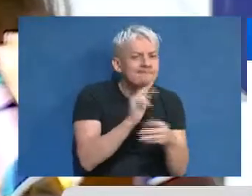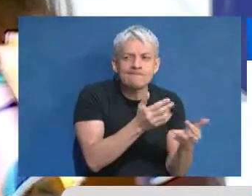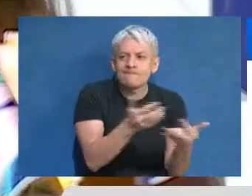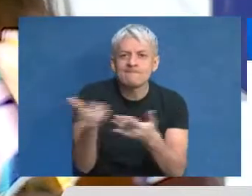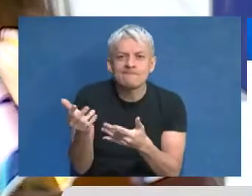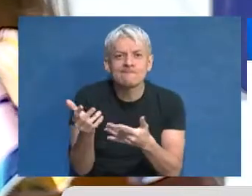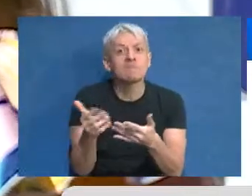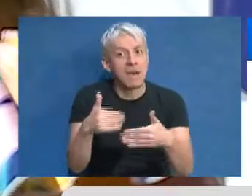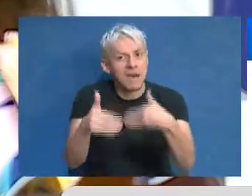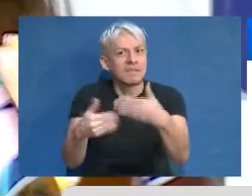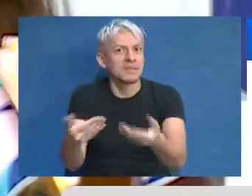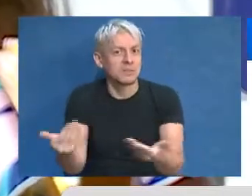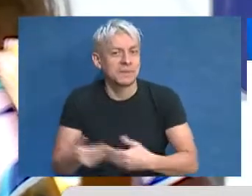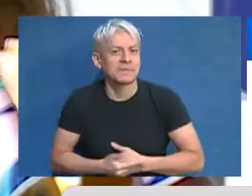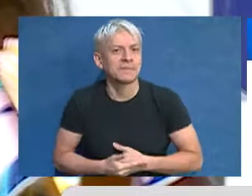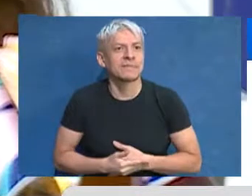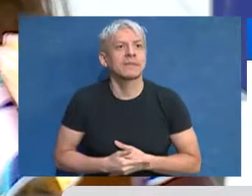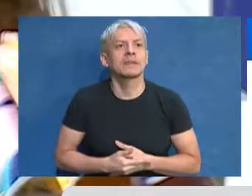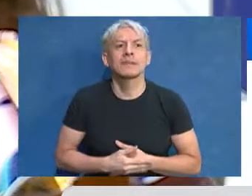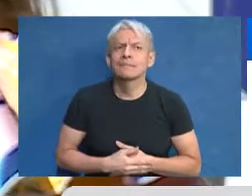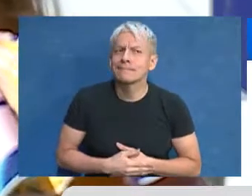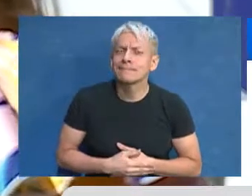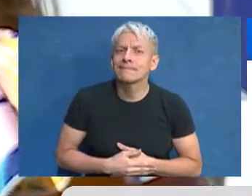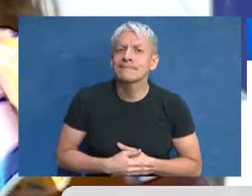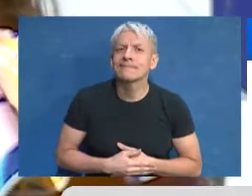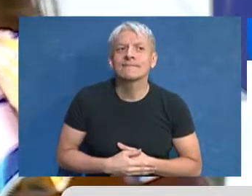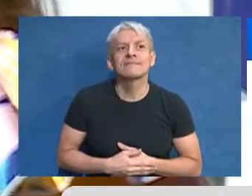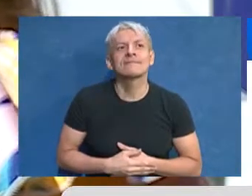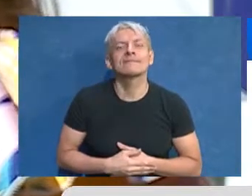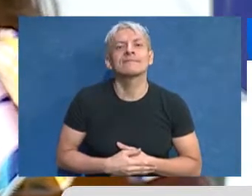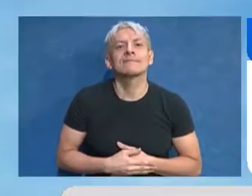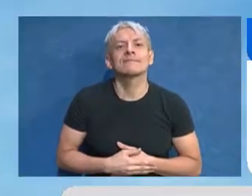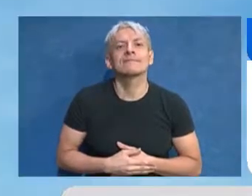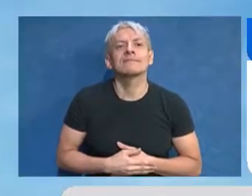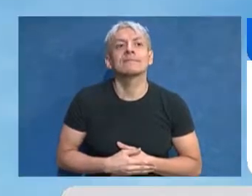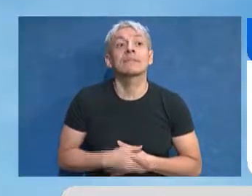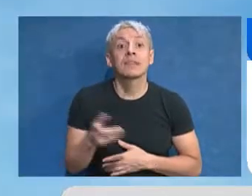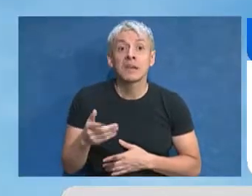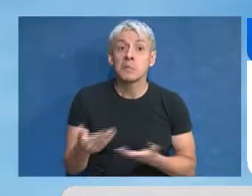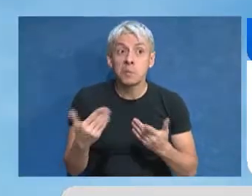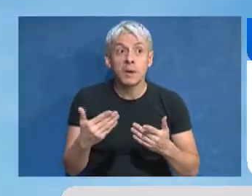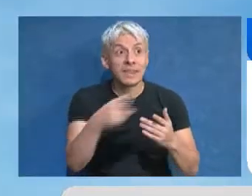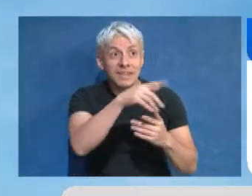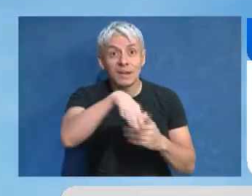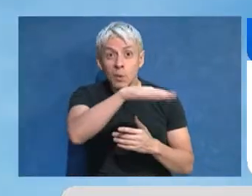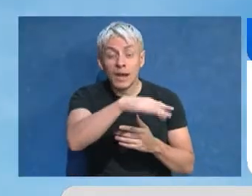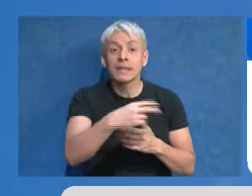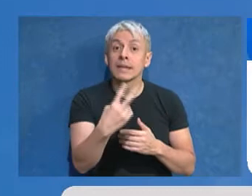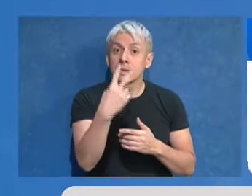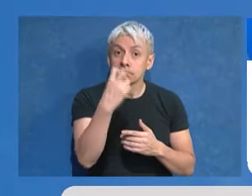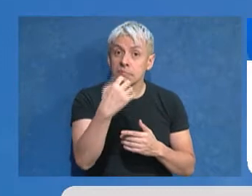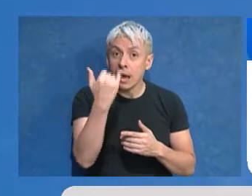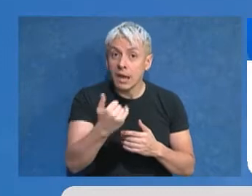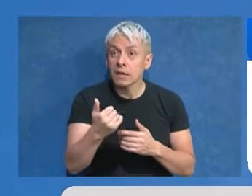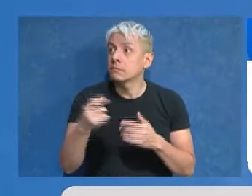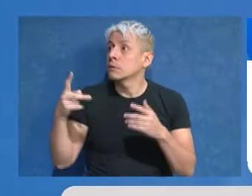sistemas autónomos, eléctricos autónomos, que funcionan a base de batería que se activan automáticamente cuando hay un